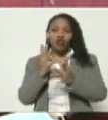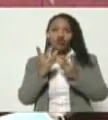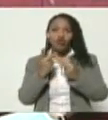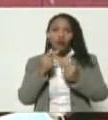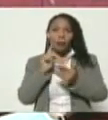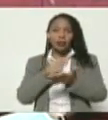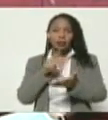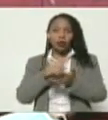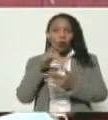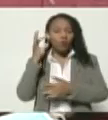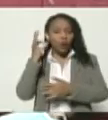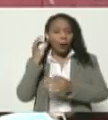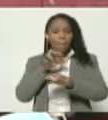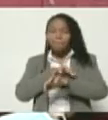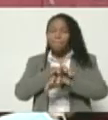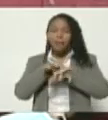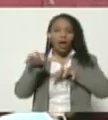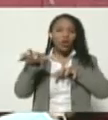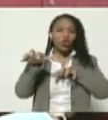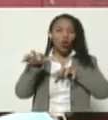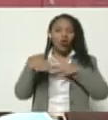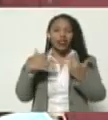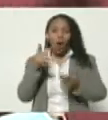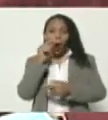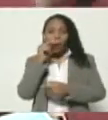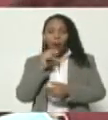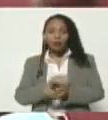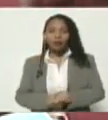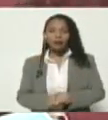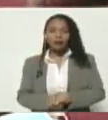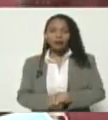de mujeres es mayor que el número de postulados de hombres.